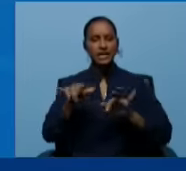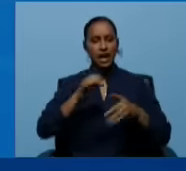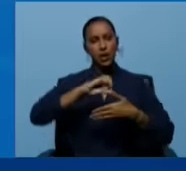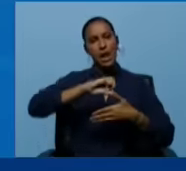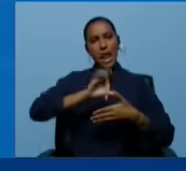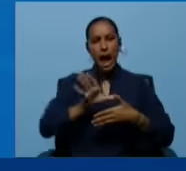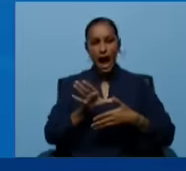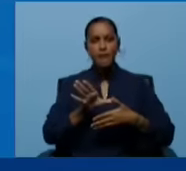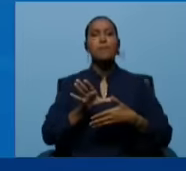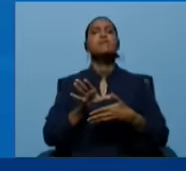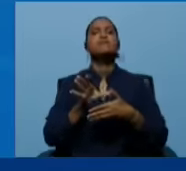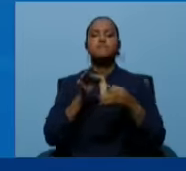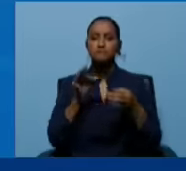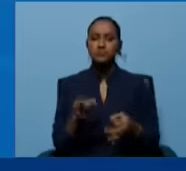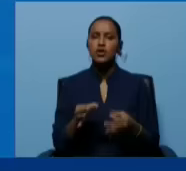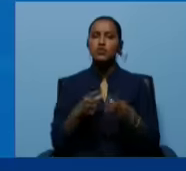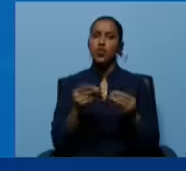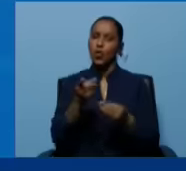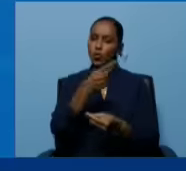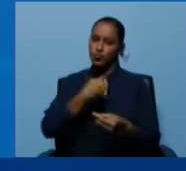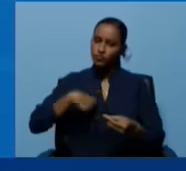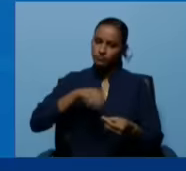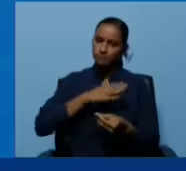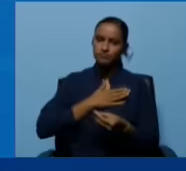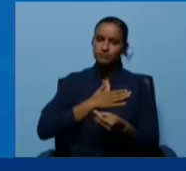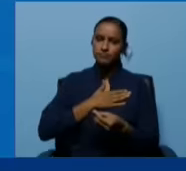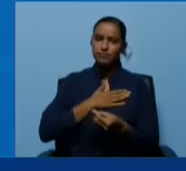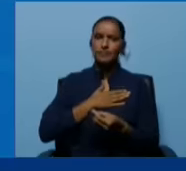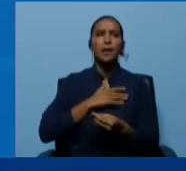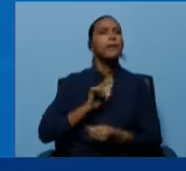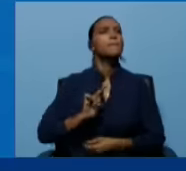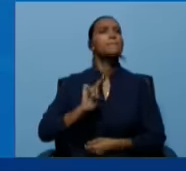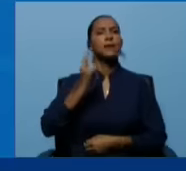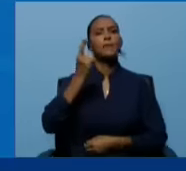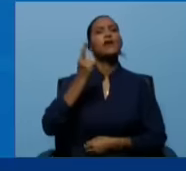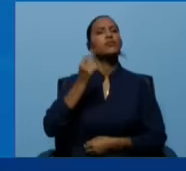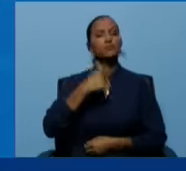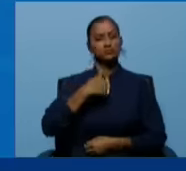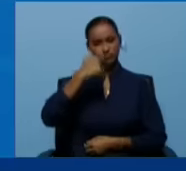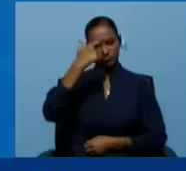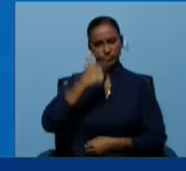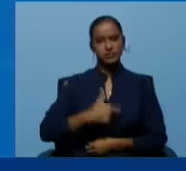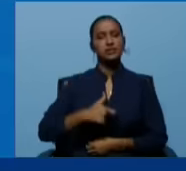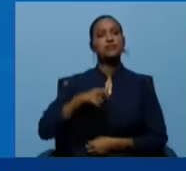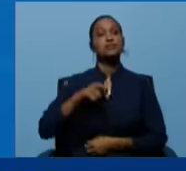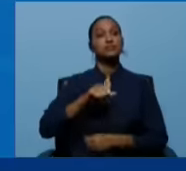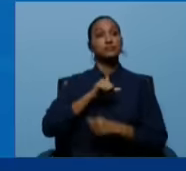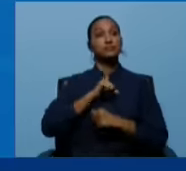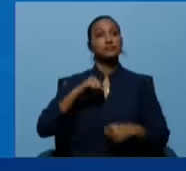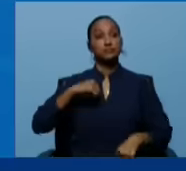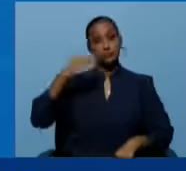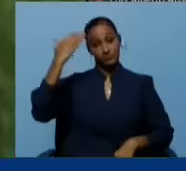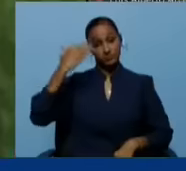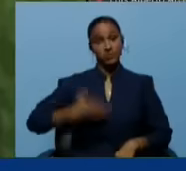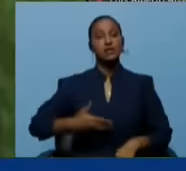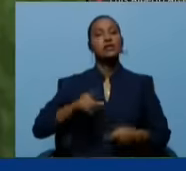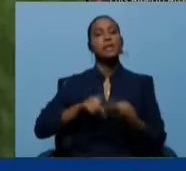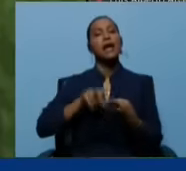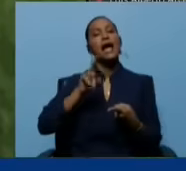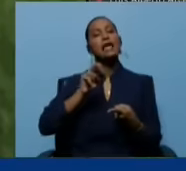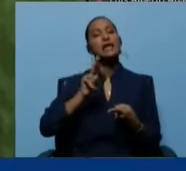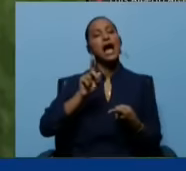toda nuestra América. Primero, en nombre del general de ejército Raúl Castro Ruz, líder de la Revolución